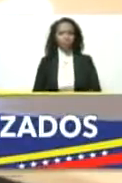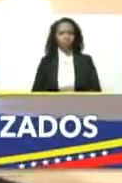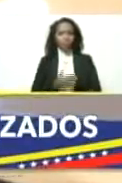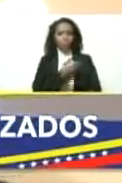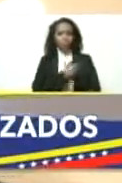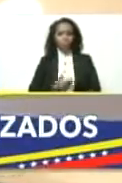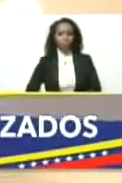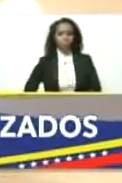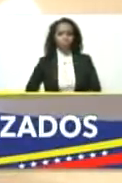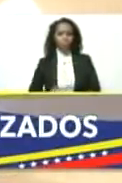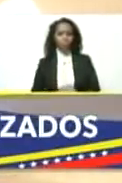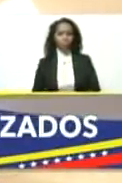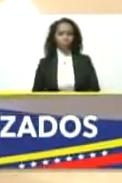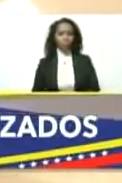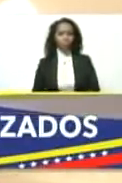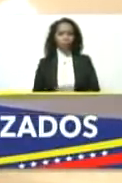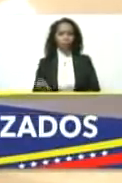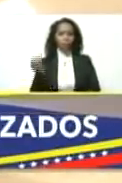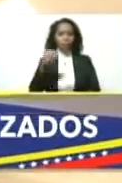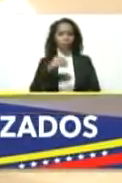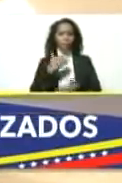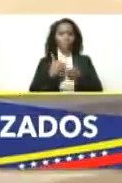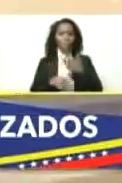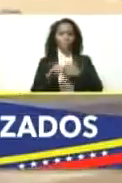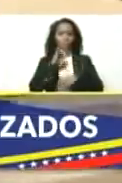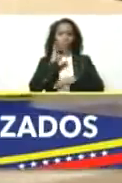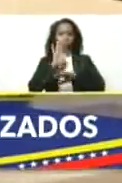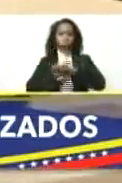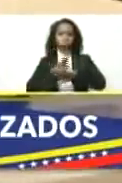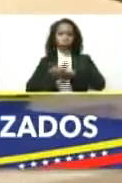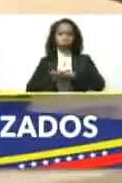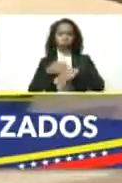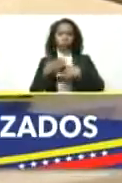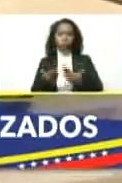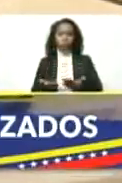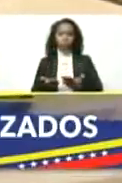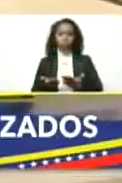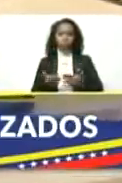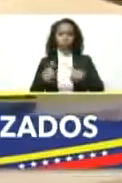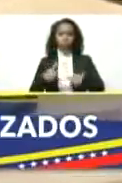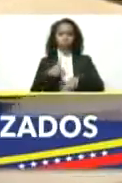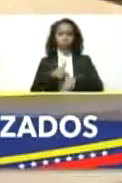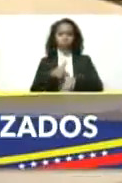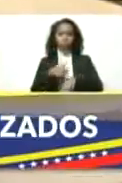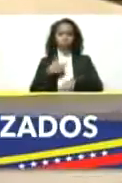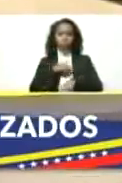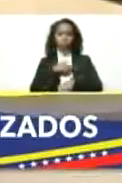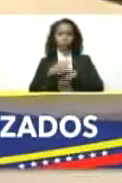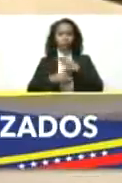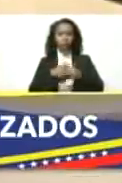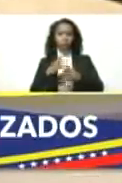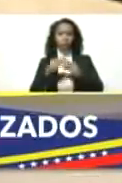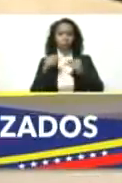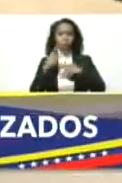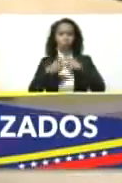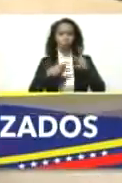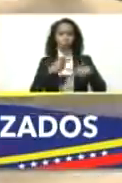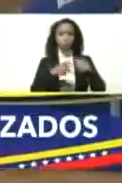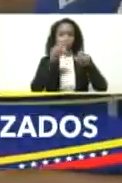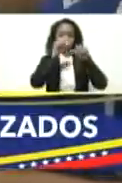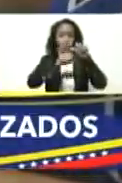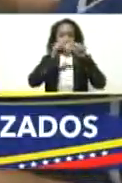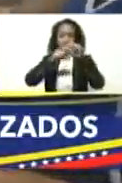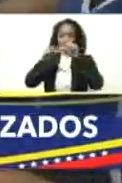Presidente, además vamos a informarle que a partir de este momento estamos haciendo todo el proceso de inspección